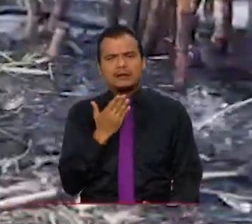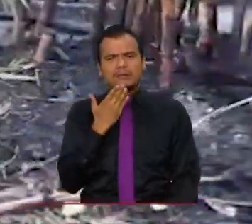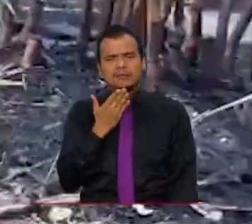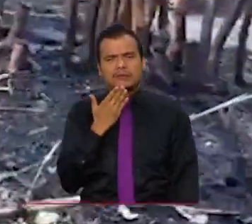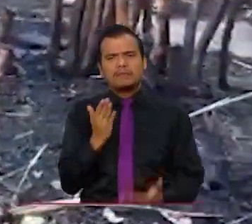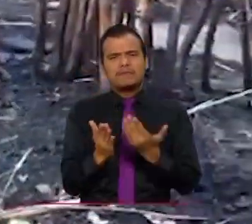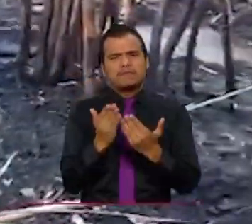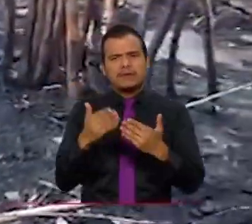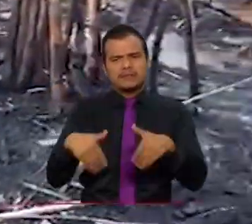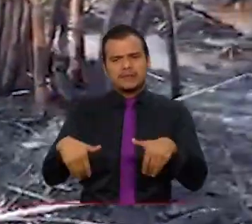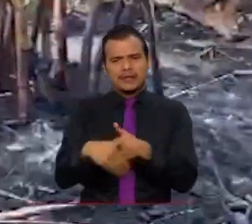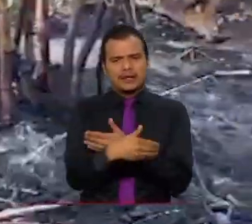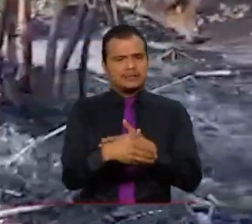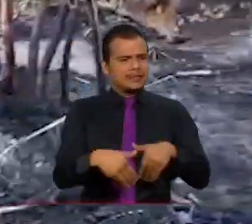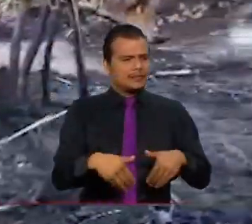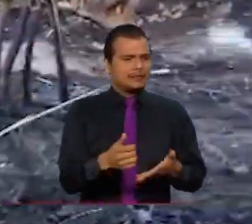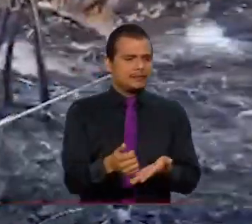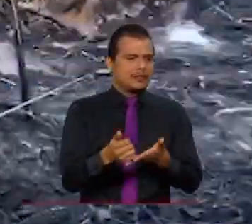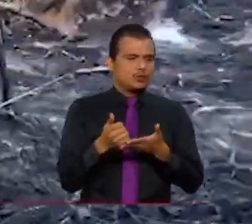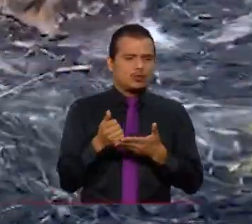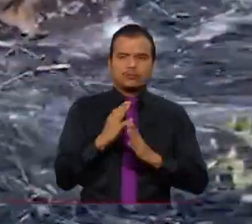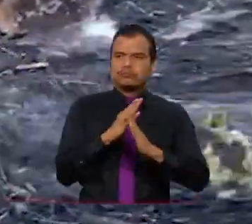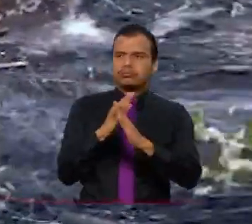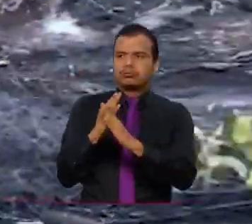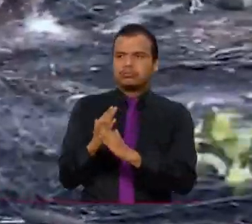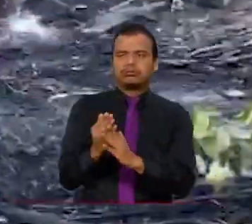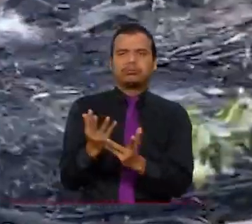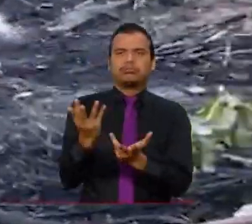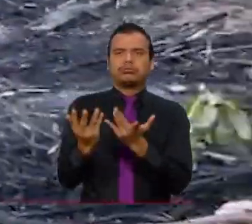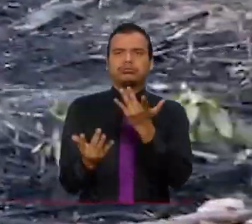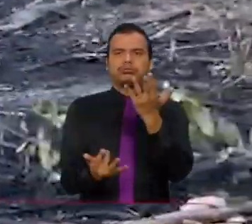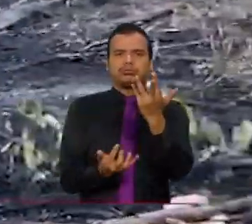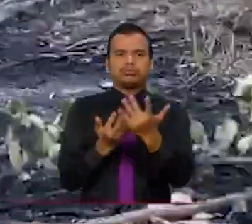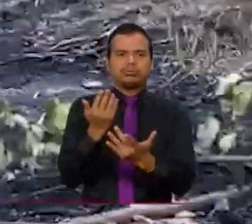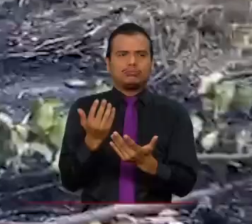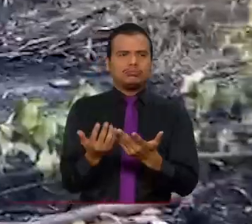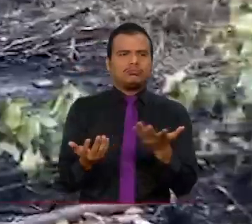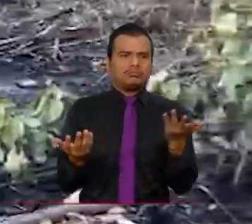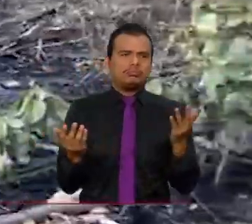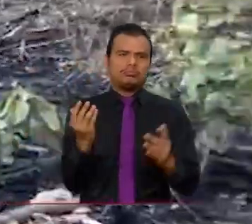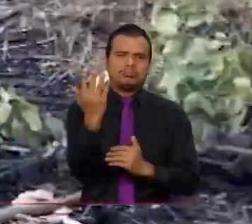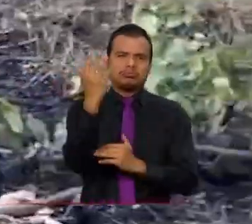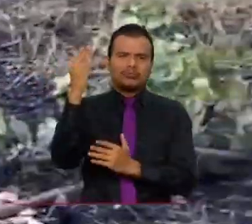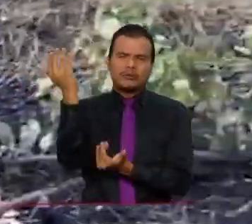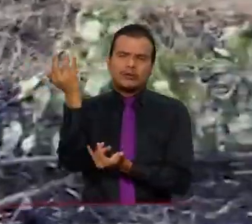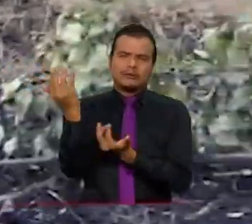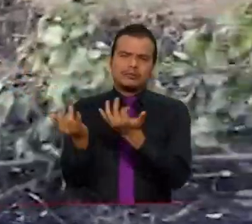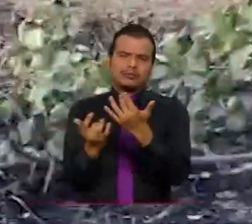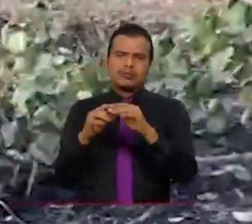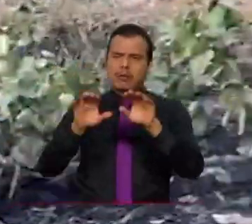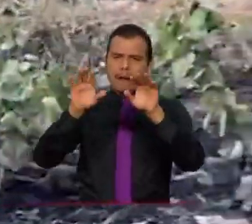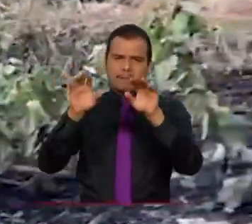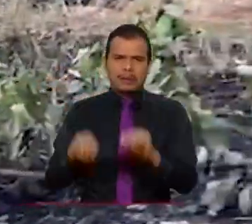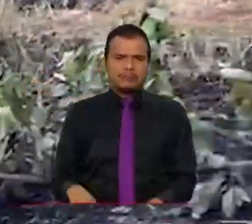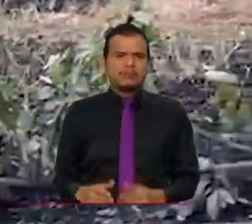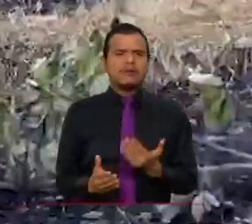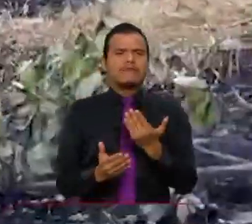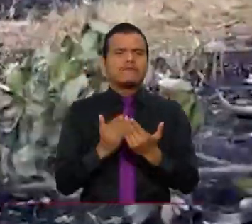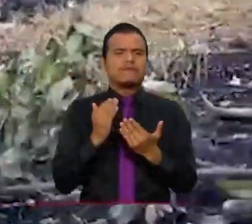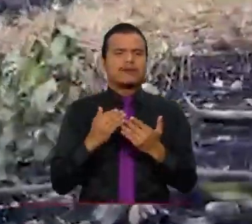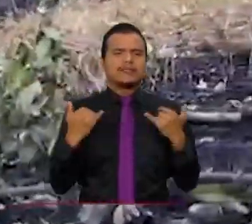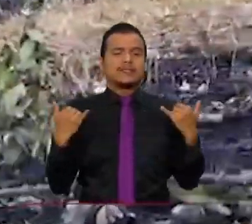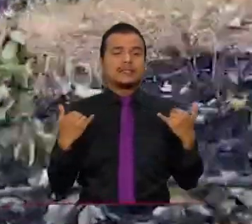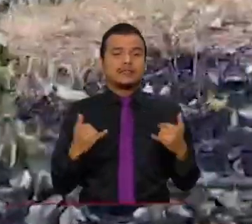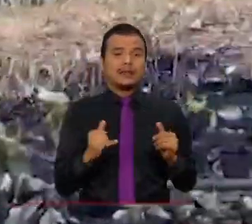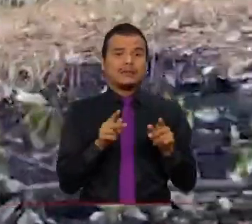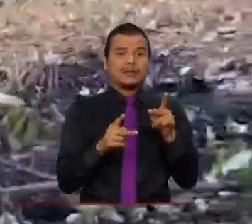vías eh tenemos vegetación alta Entonces se presentó un incendio de Vegeta pero fue fácilmente controlado por el personal con agua las